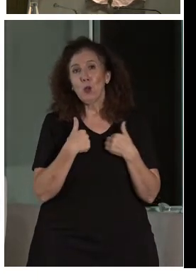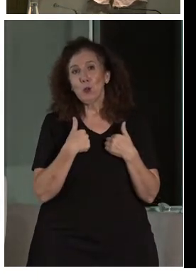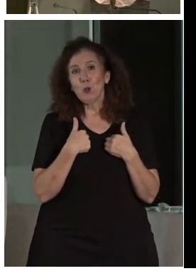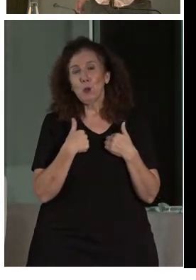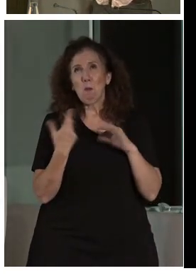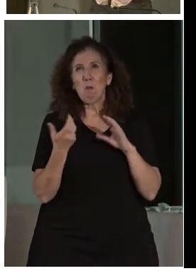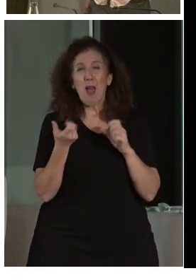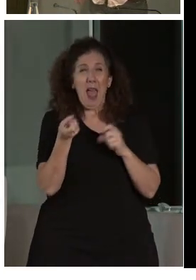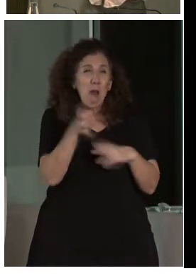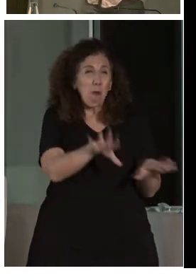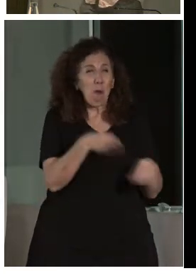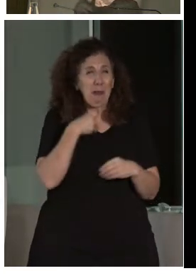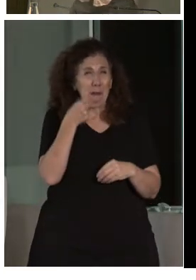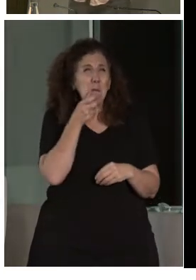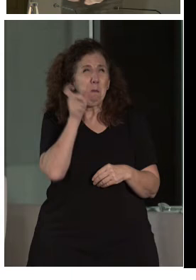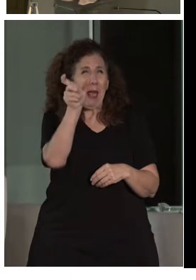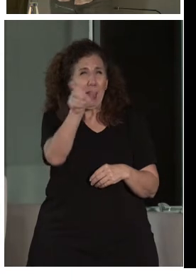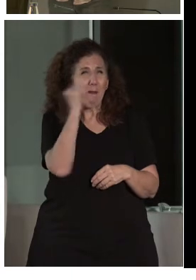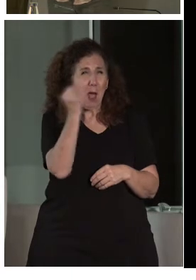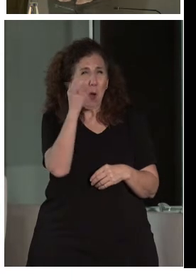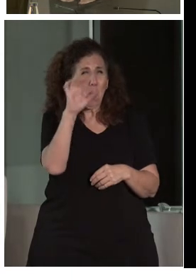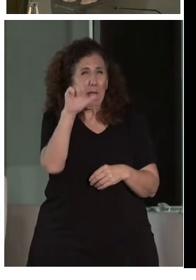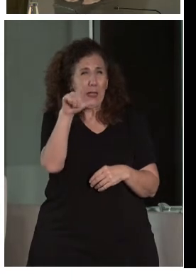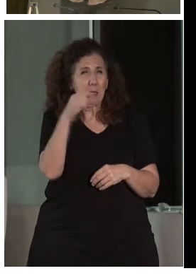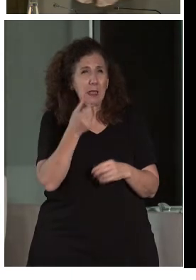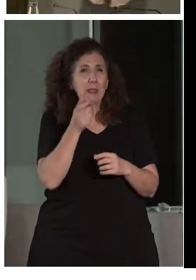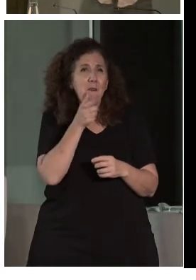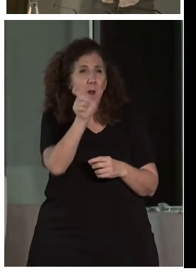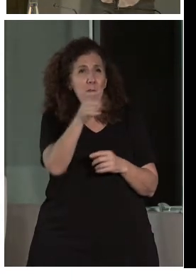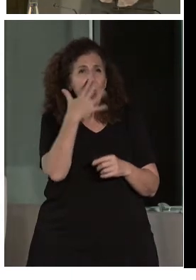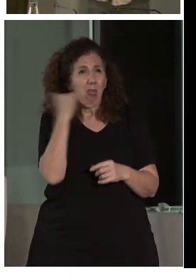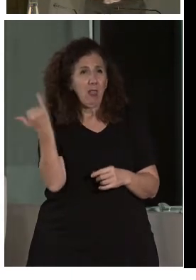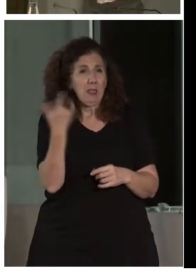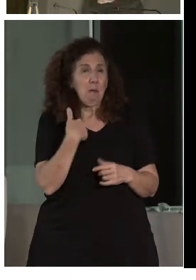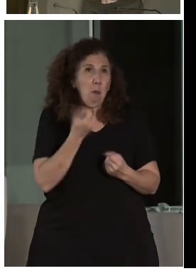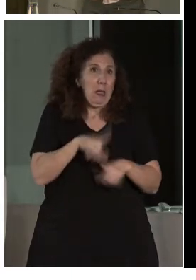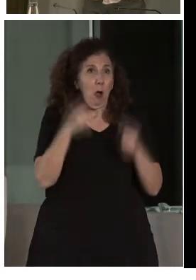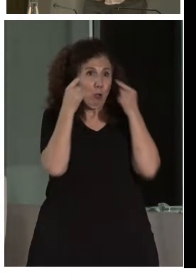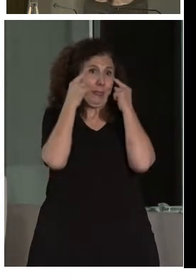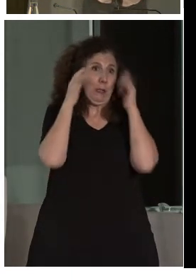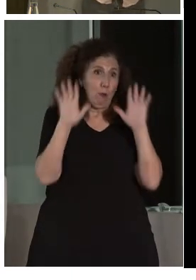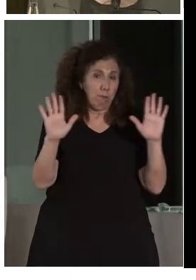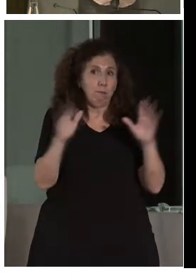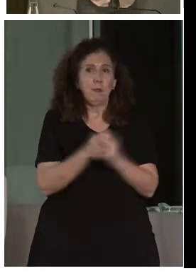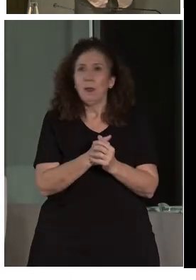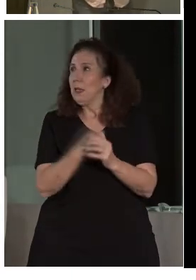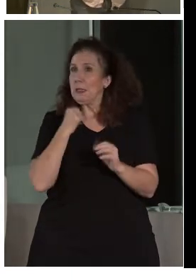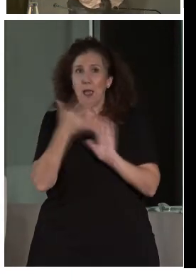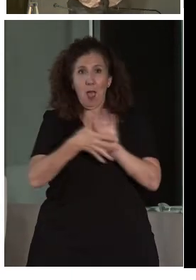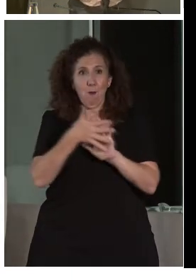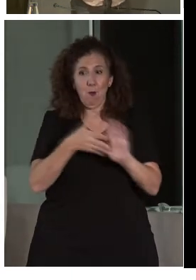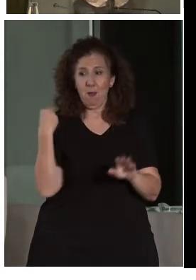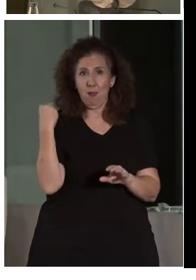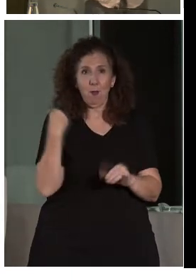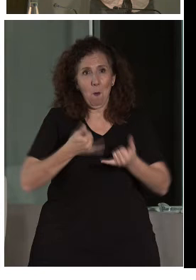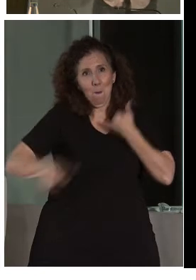suelen sonar bastante a chino, bueno, en este caso francés, os voy a explicar un poquito en qué consiste esta herramienta, ¿vale? Si hablo muy rápido, me das